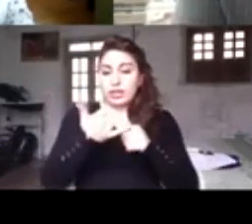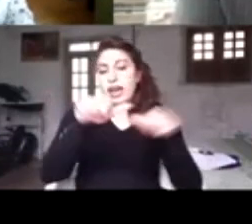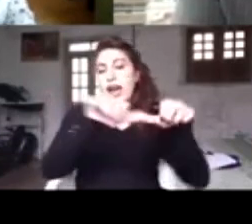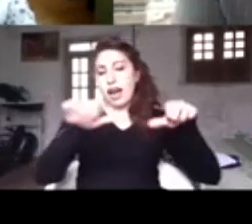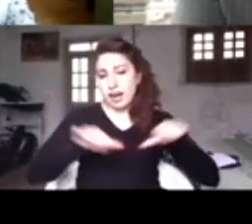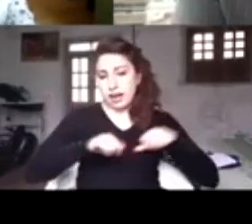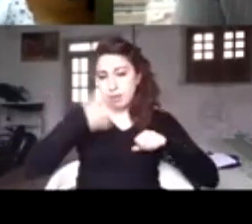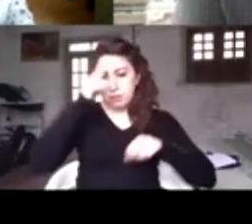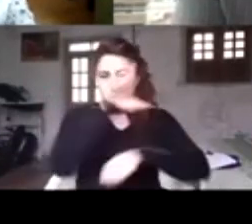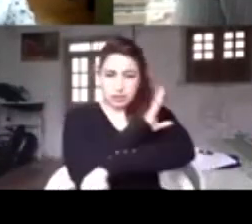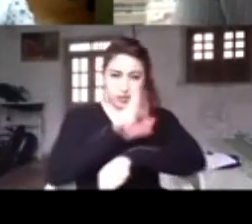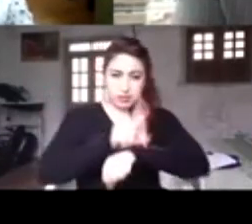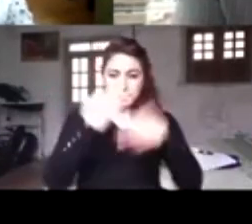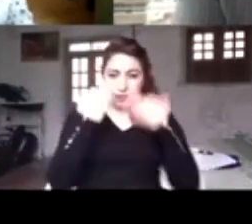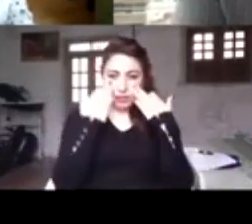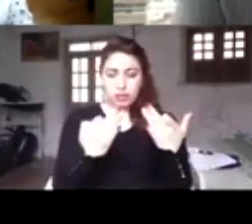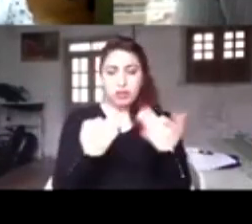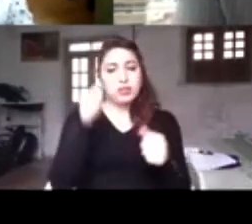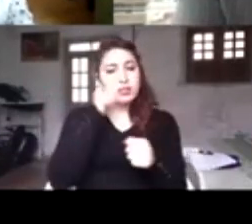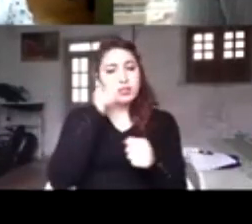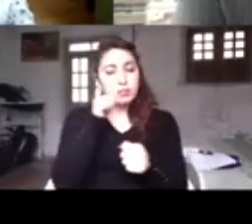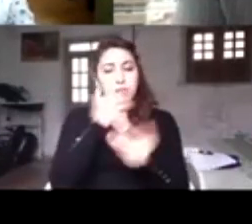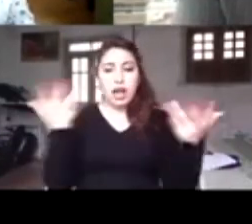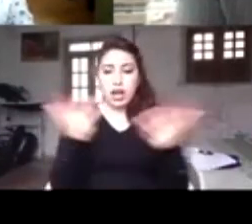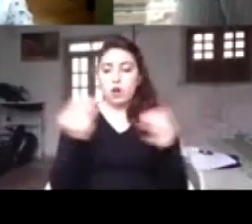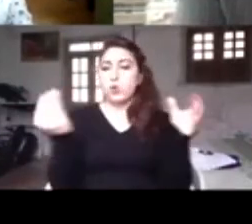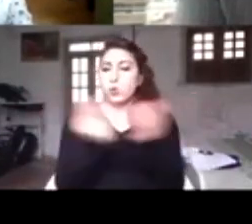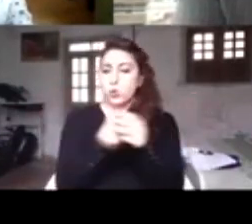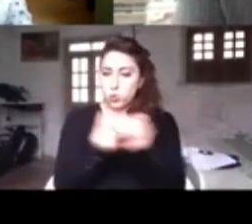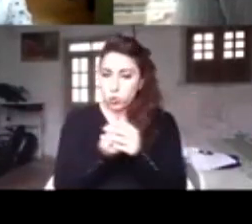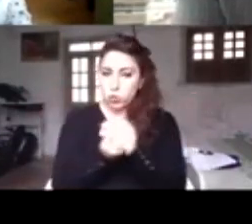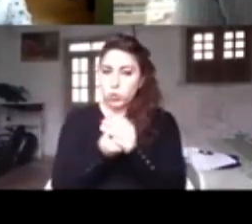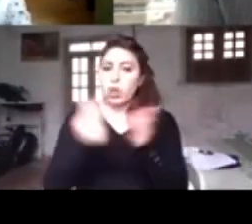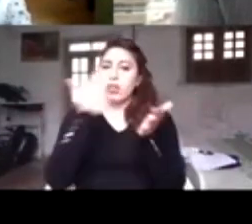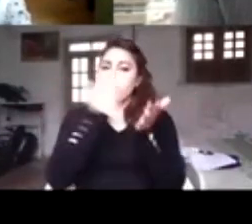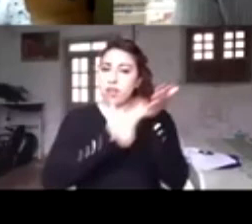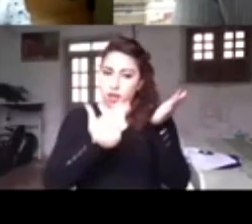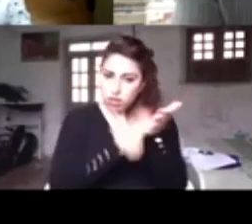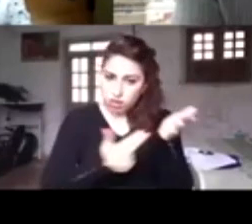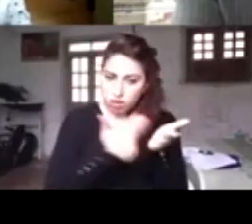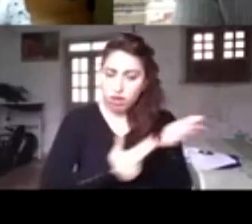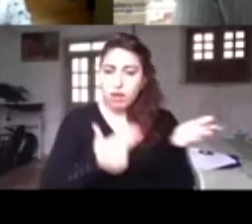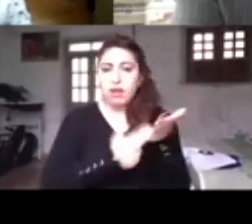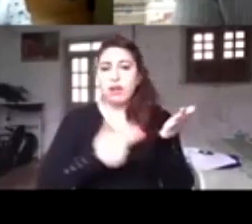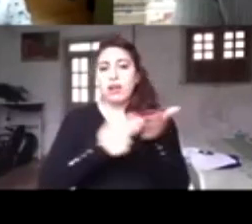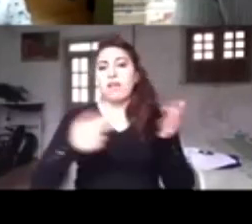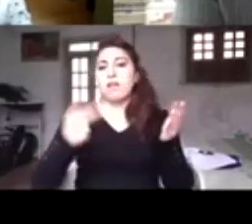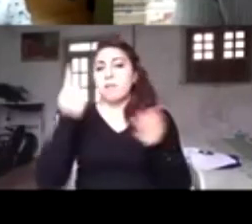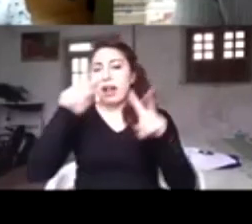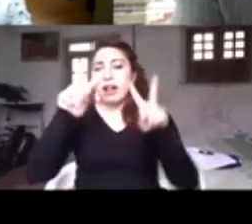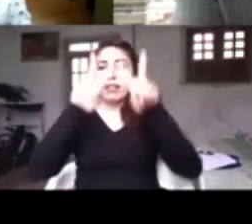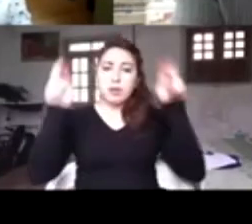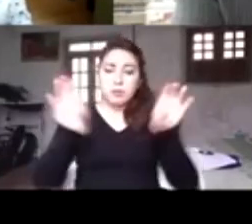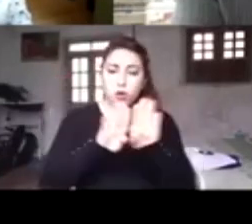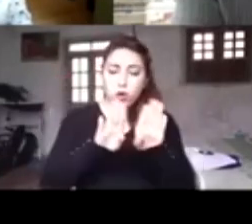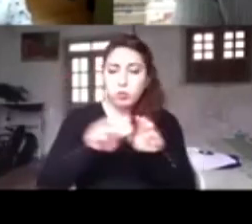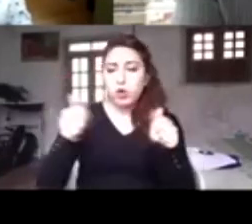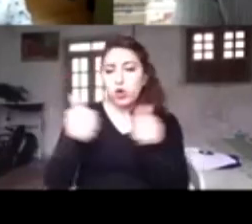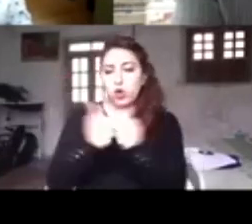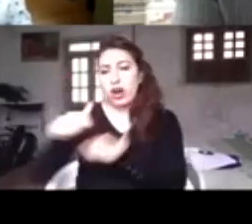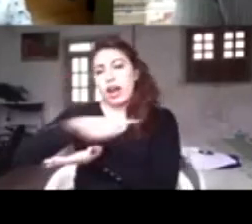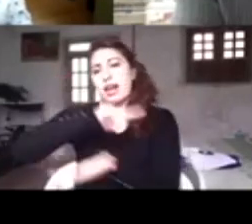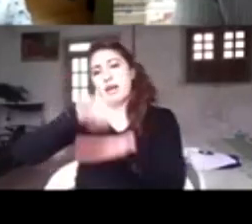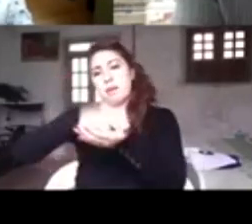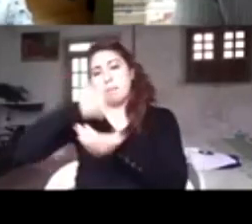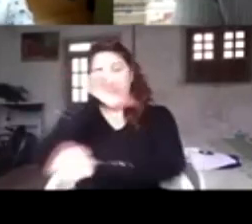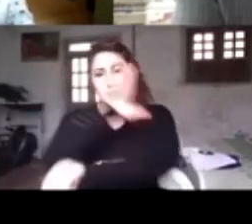emiten cursos, dan cursos y talleres en los temas de introducción a la ley de transparencia, talleres de atención